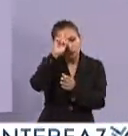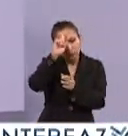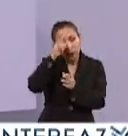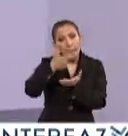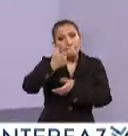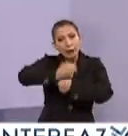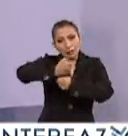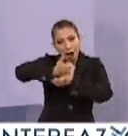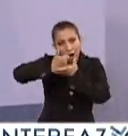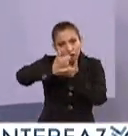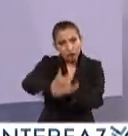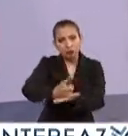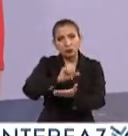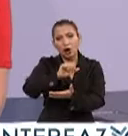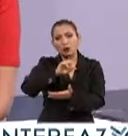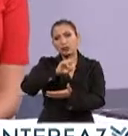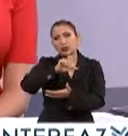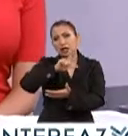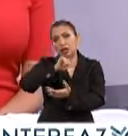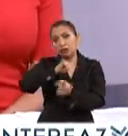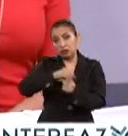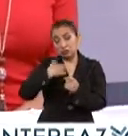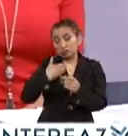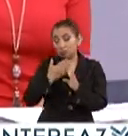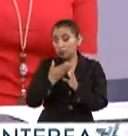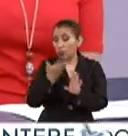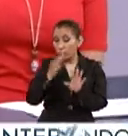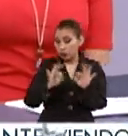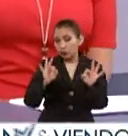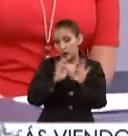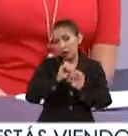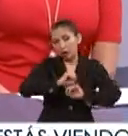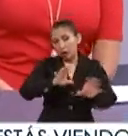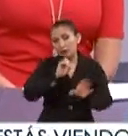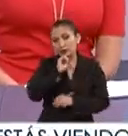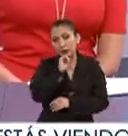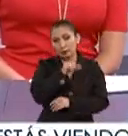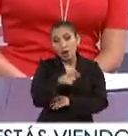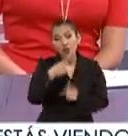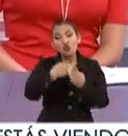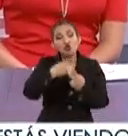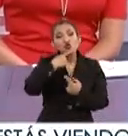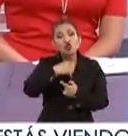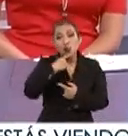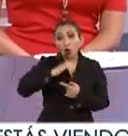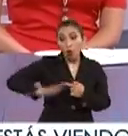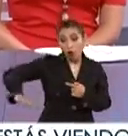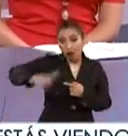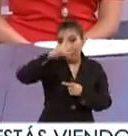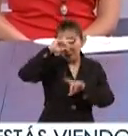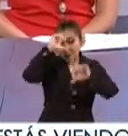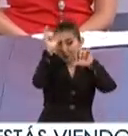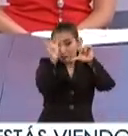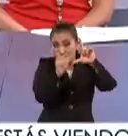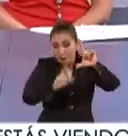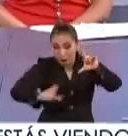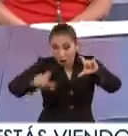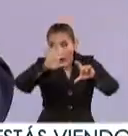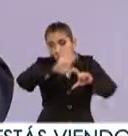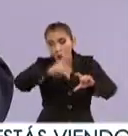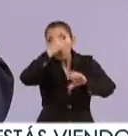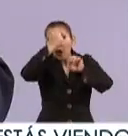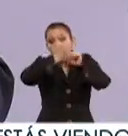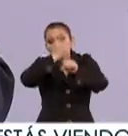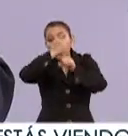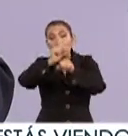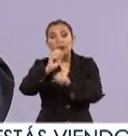primeros auxilios, etcétera, ¿no? Claro. Pero yo creo que es muy importante. Y obviamente pues también la Cruz Roja a nivel nacional, te quiero decir que año